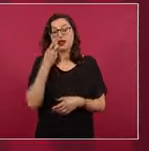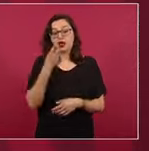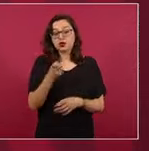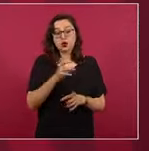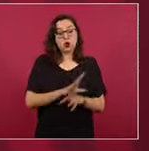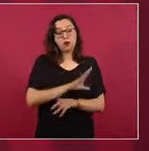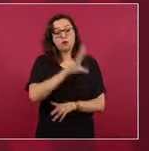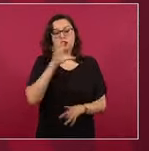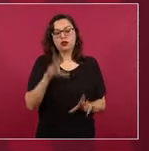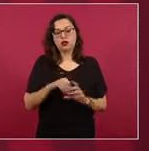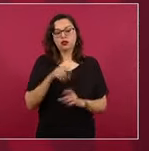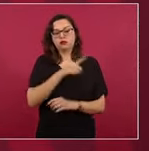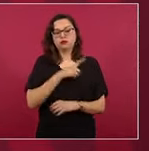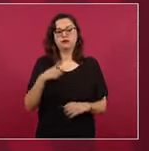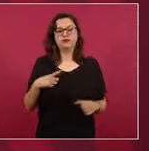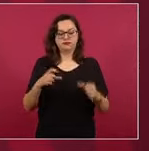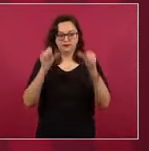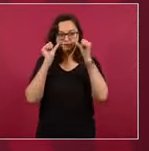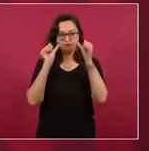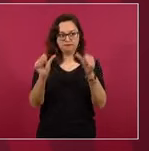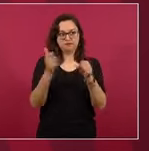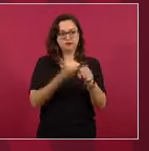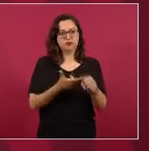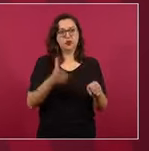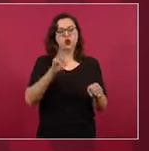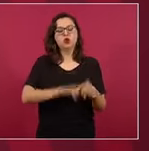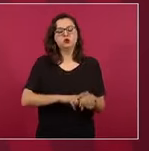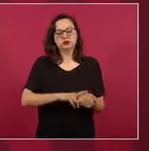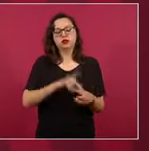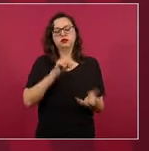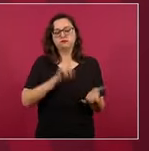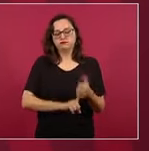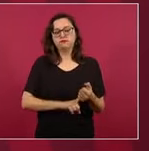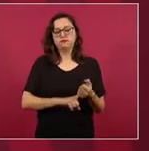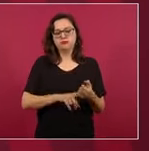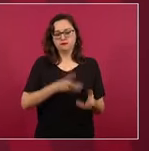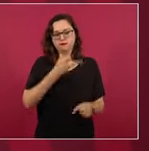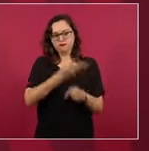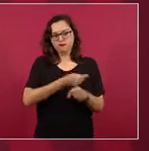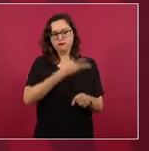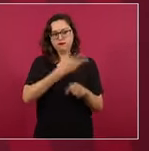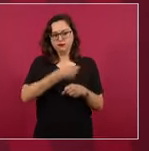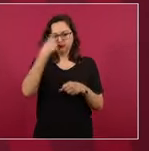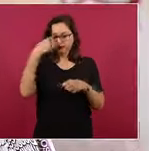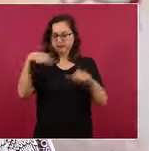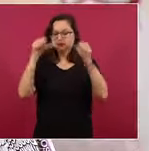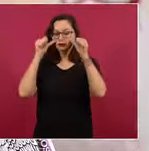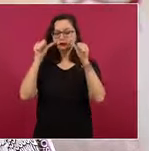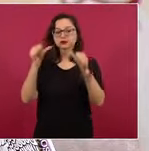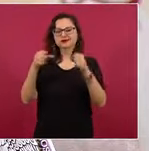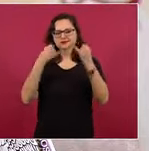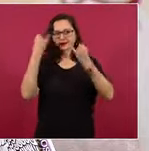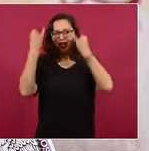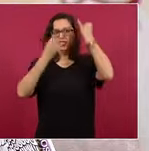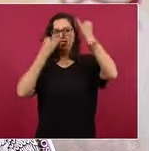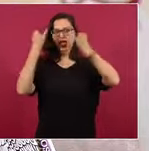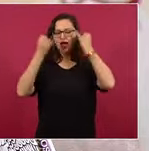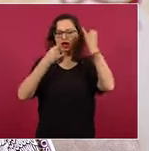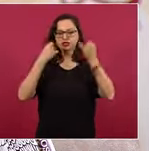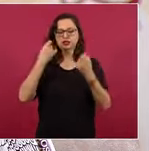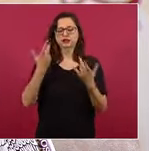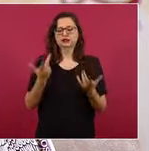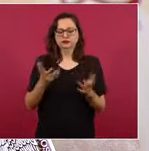vamos a tener en cada uno de los hospitales camas que tengan esa atención. Y así se va quitando el estigma y la situación